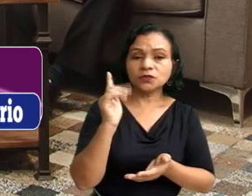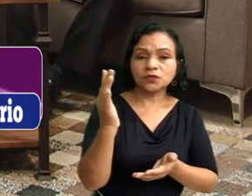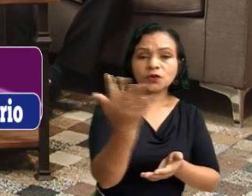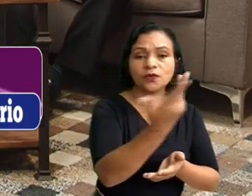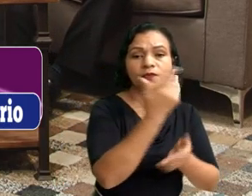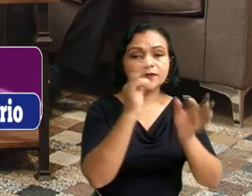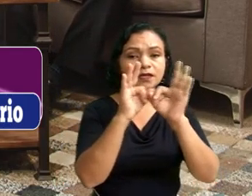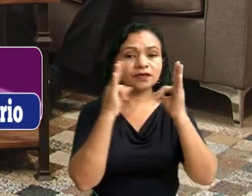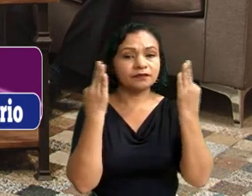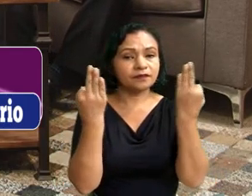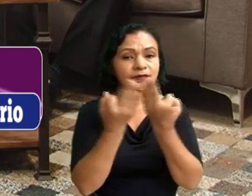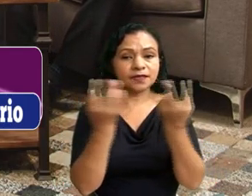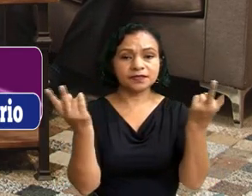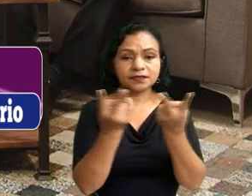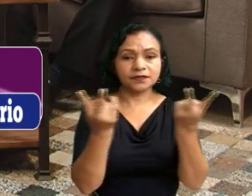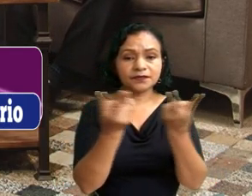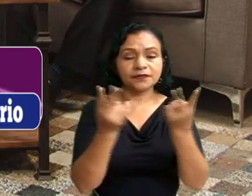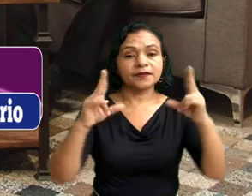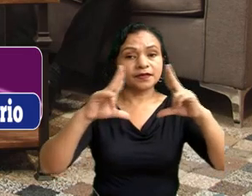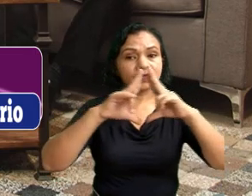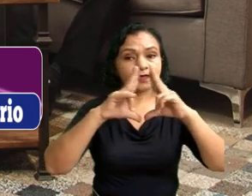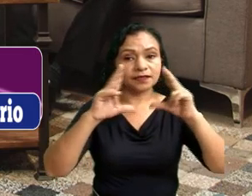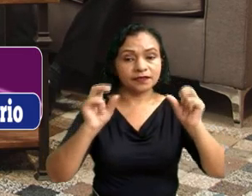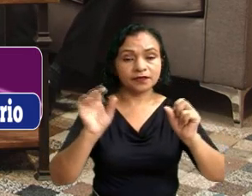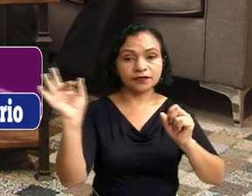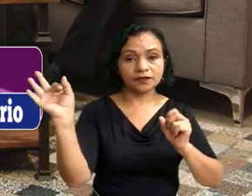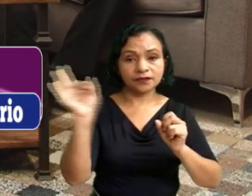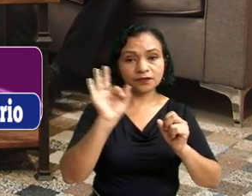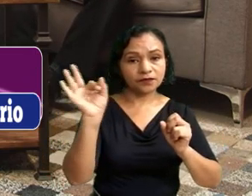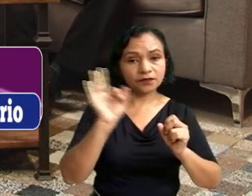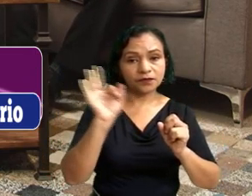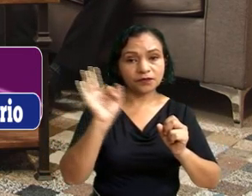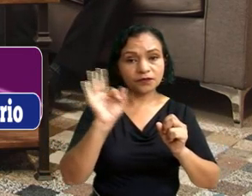y y de forma